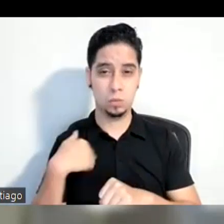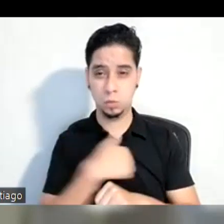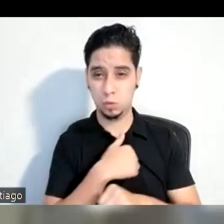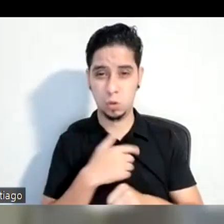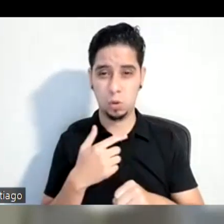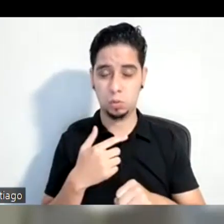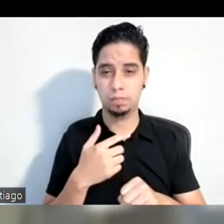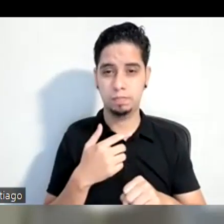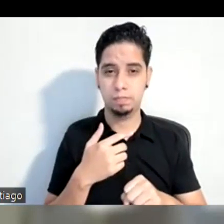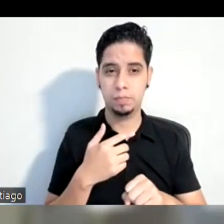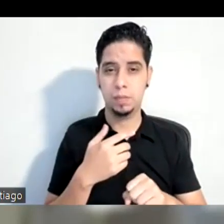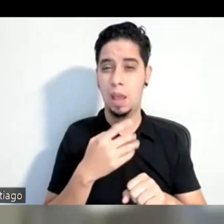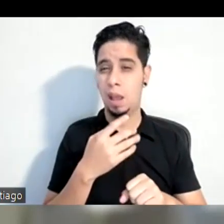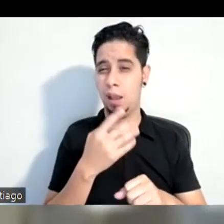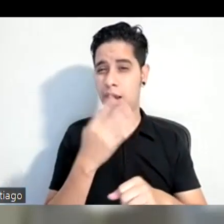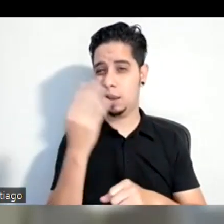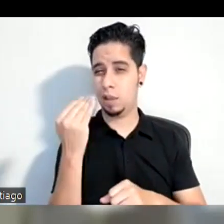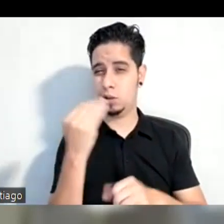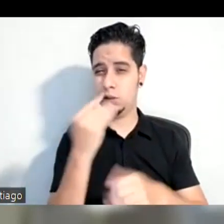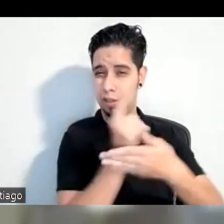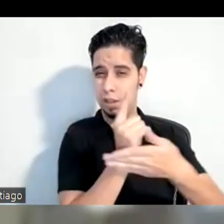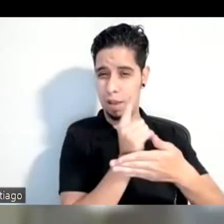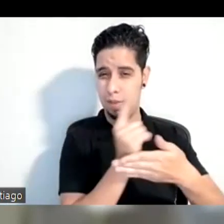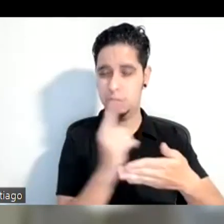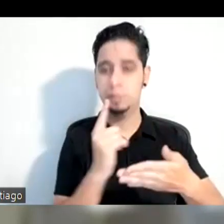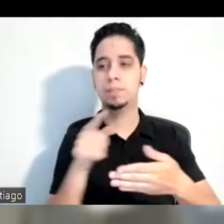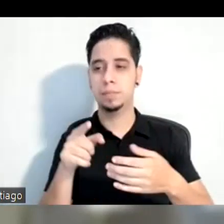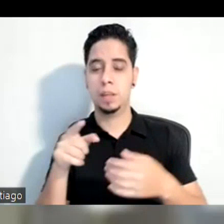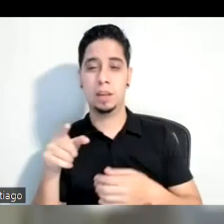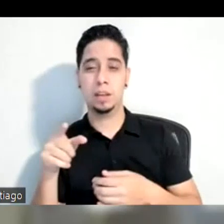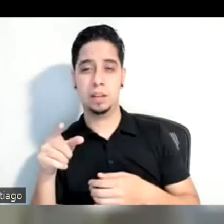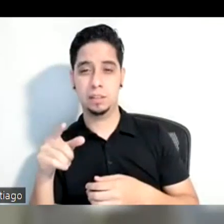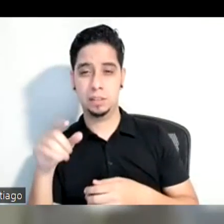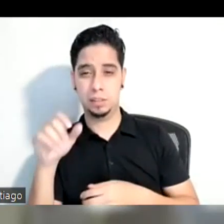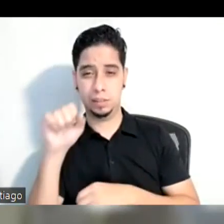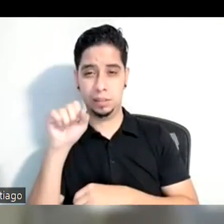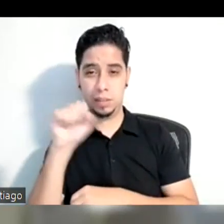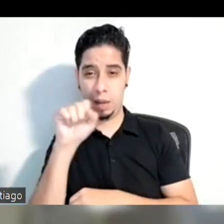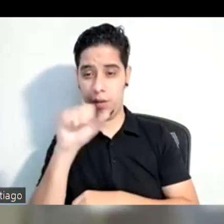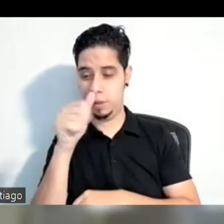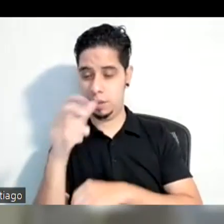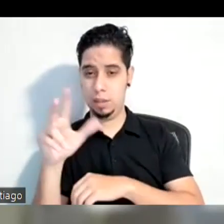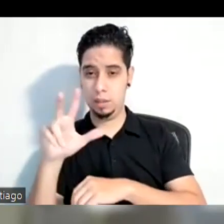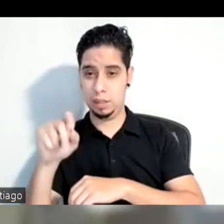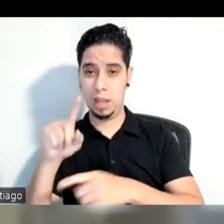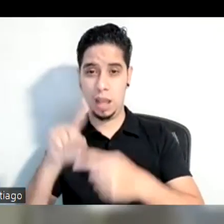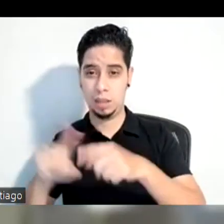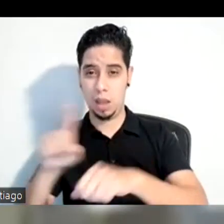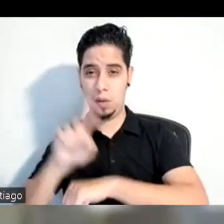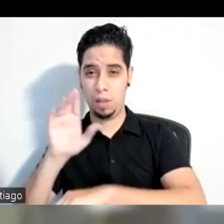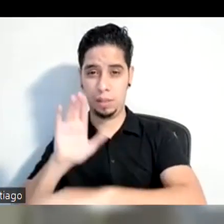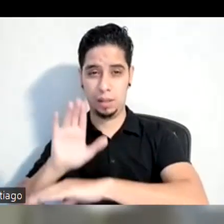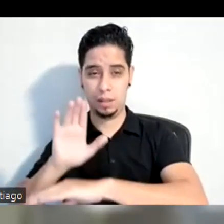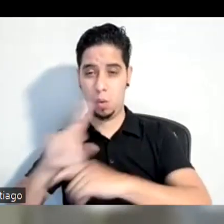de semana. Y son todos los sábados. Sábados de 10:30 a 1 de la tarde. Exacto, así que mire, empieza el 14 de